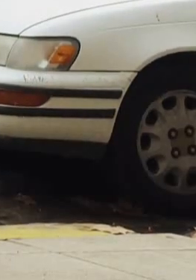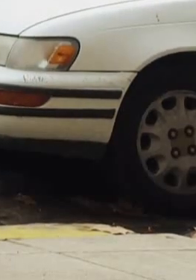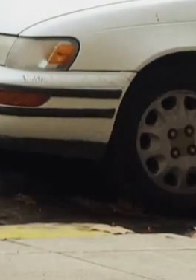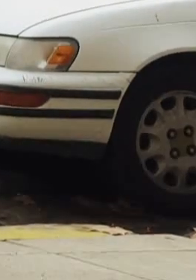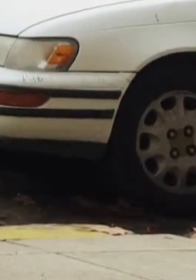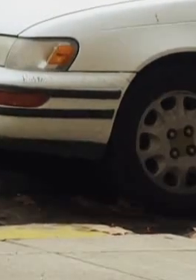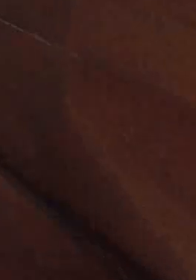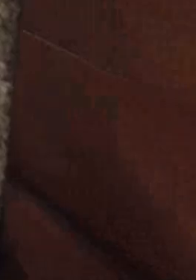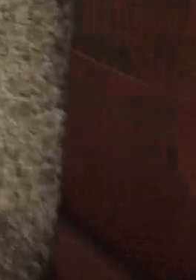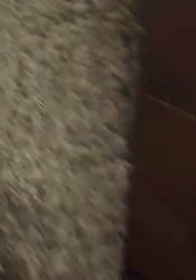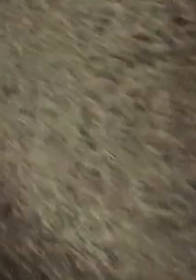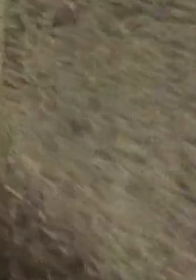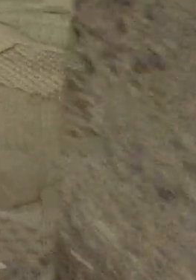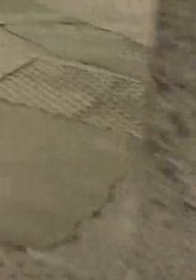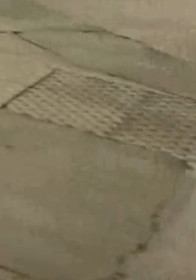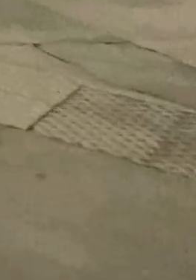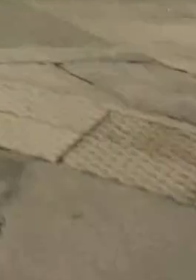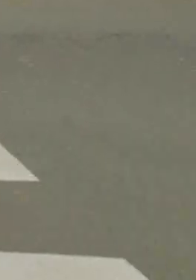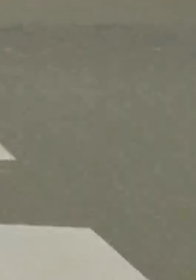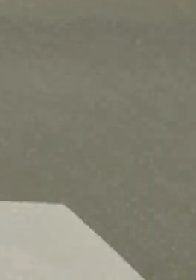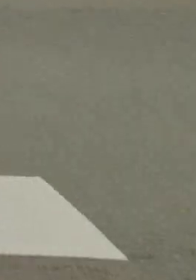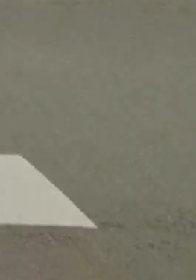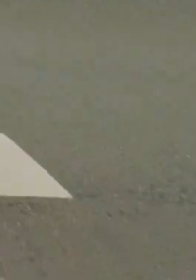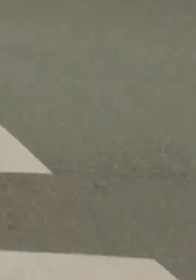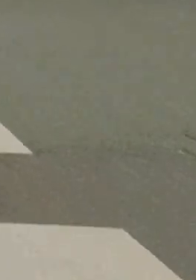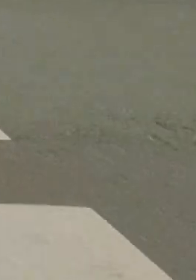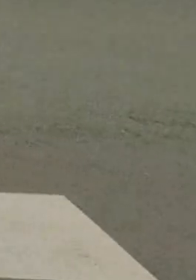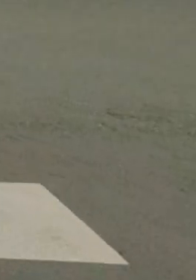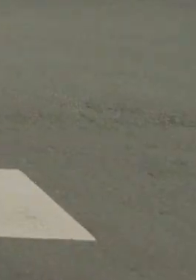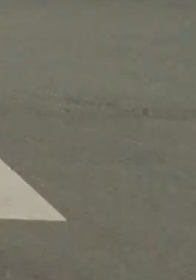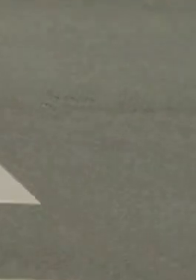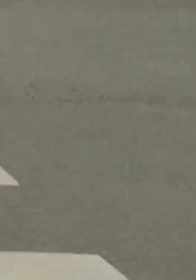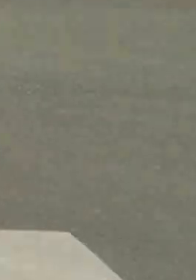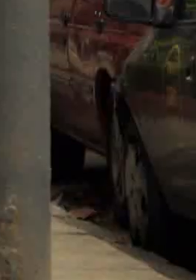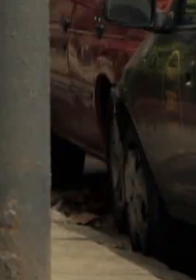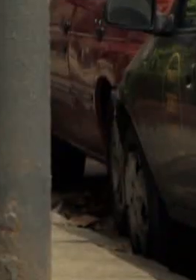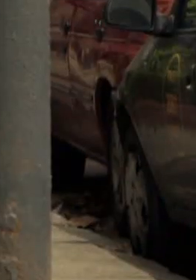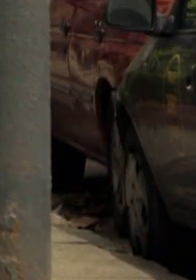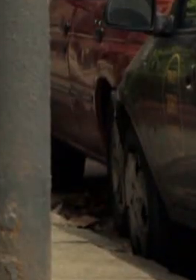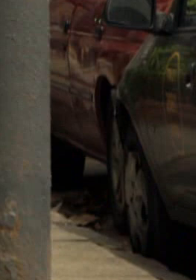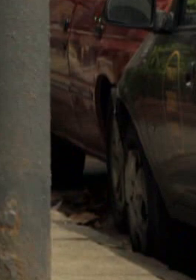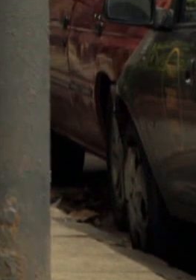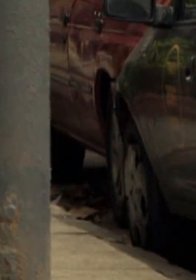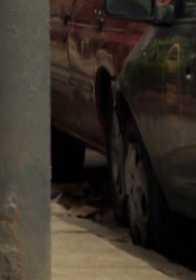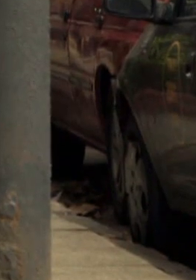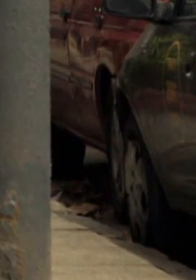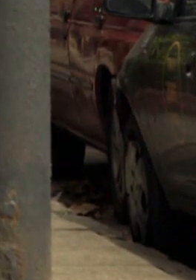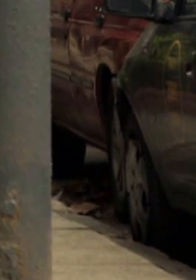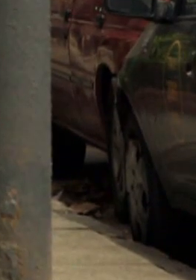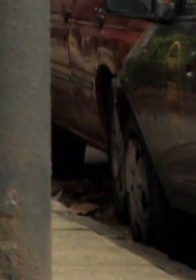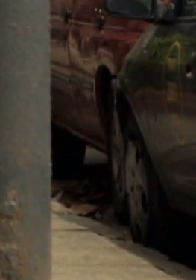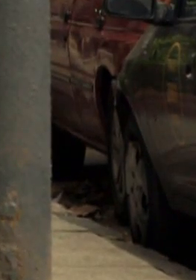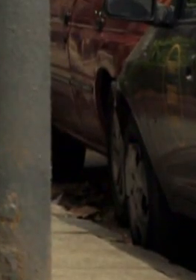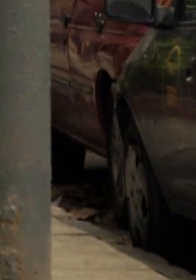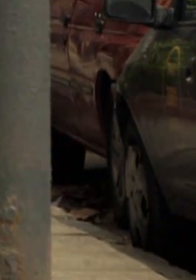condición. Antes, compramos unas medialunas para tomar la leche, porque yo soy fanática de